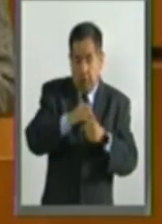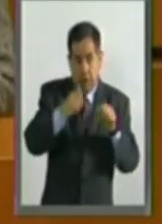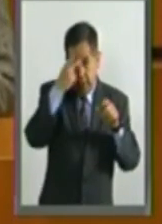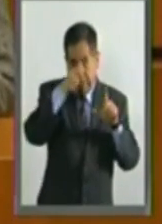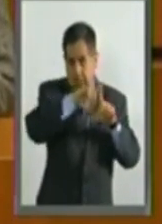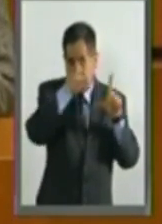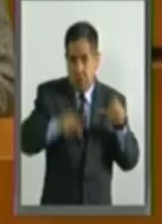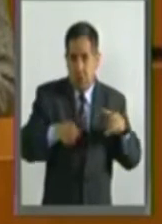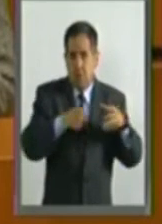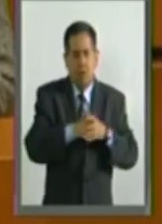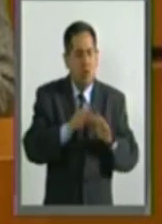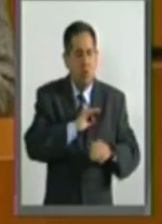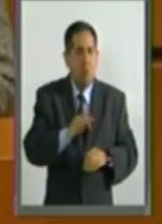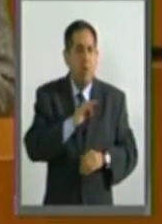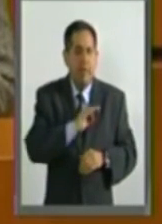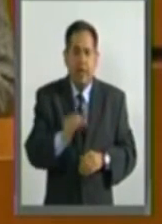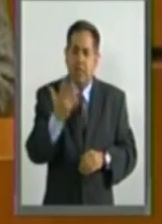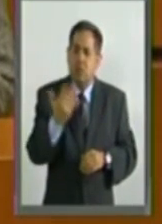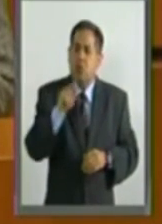nacional, el